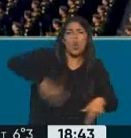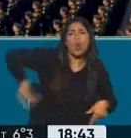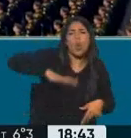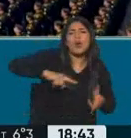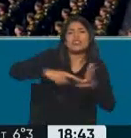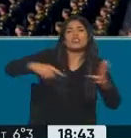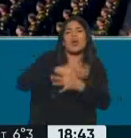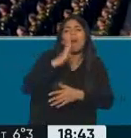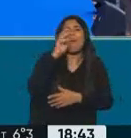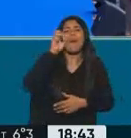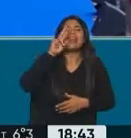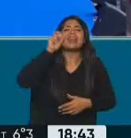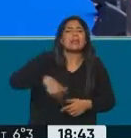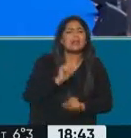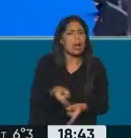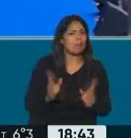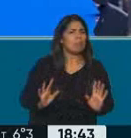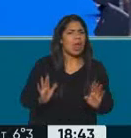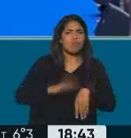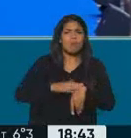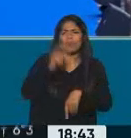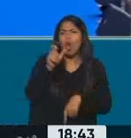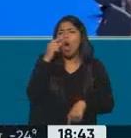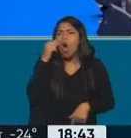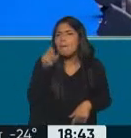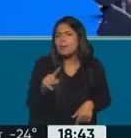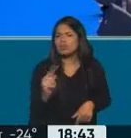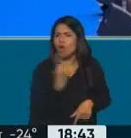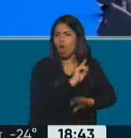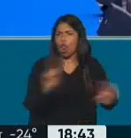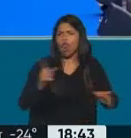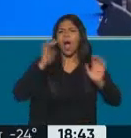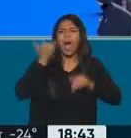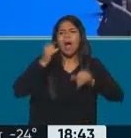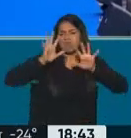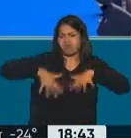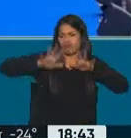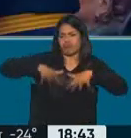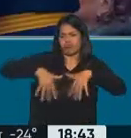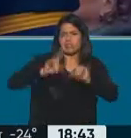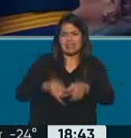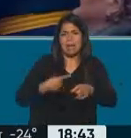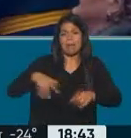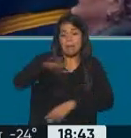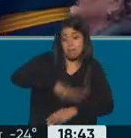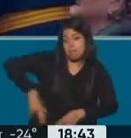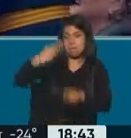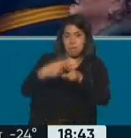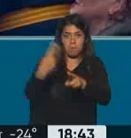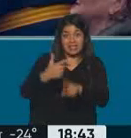contraposición de ese hombre solo en Kiev y de la multitud que marcha sobre la Plaza Roja